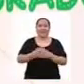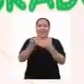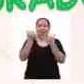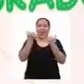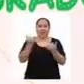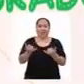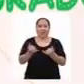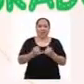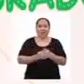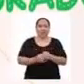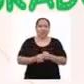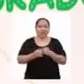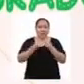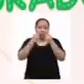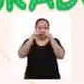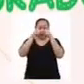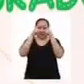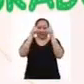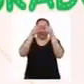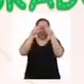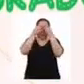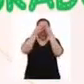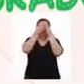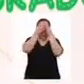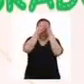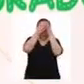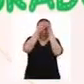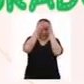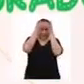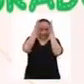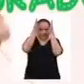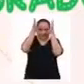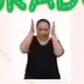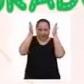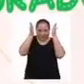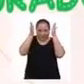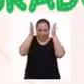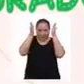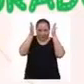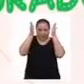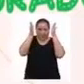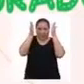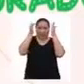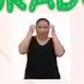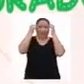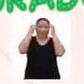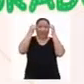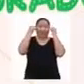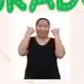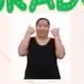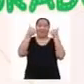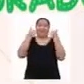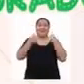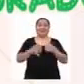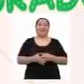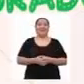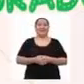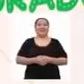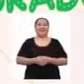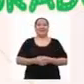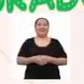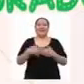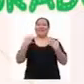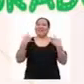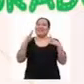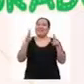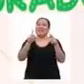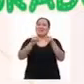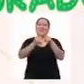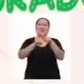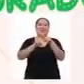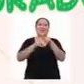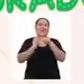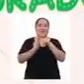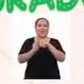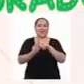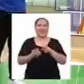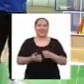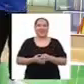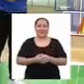Ahora despertemos todos nuestros sentidos y activemos nuestra mente que... ¡ya